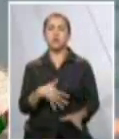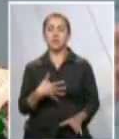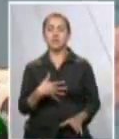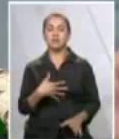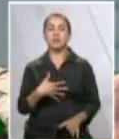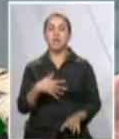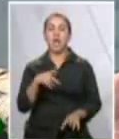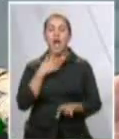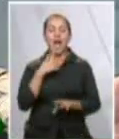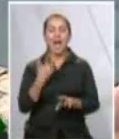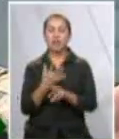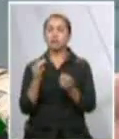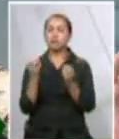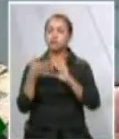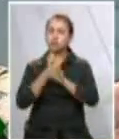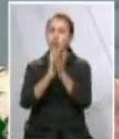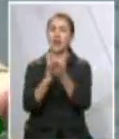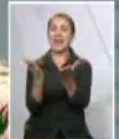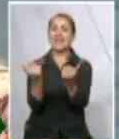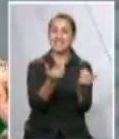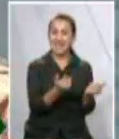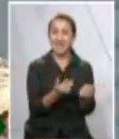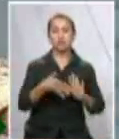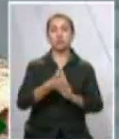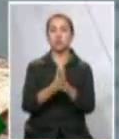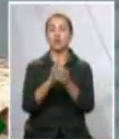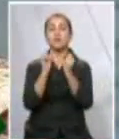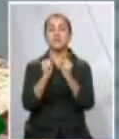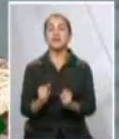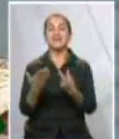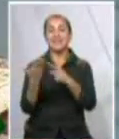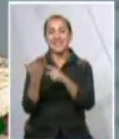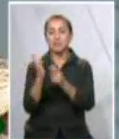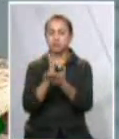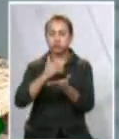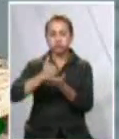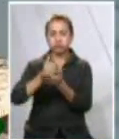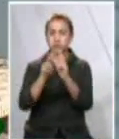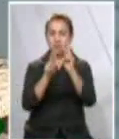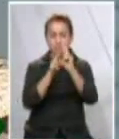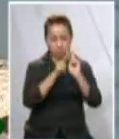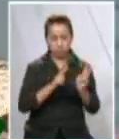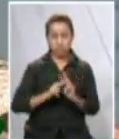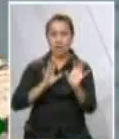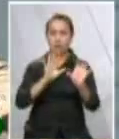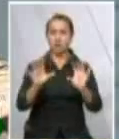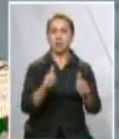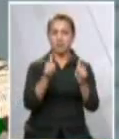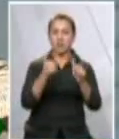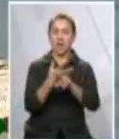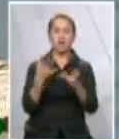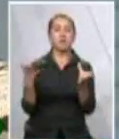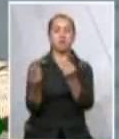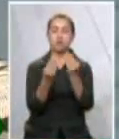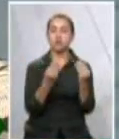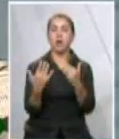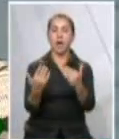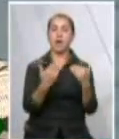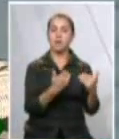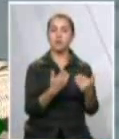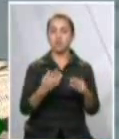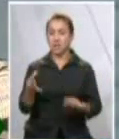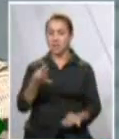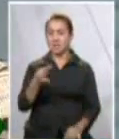de tener todas las necesidades y también todas las capacidades técnicas para hacer las cosas bien, ¿no? Y tenemos muchos apoyos también, como decía la